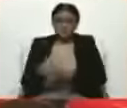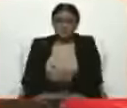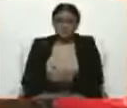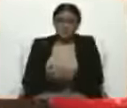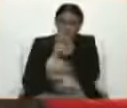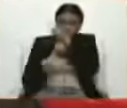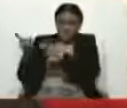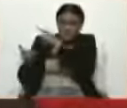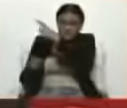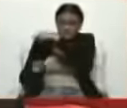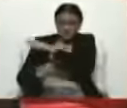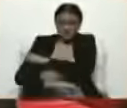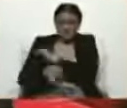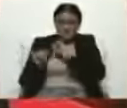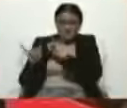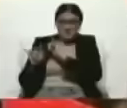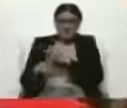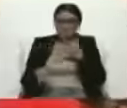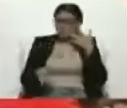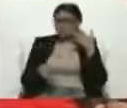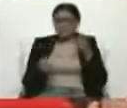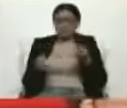universo,